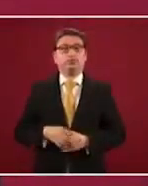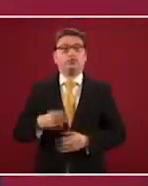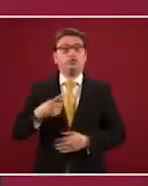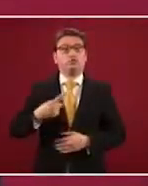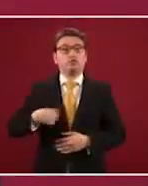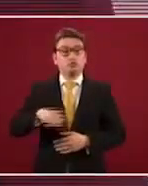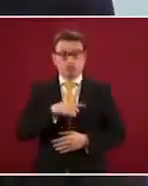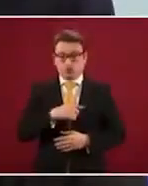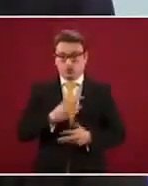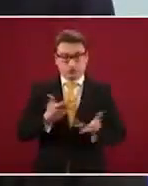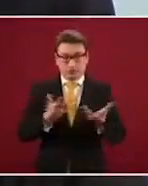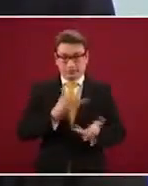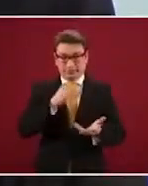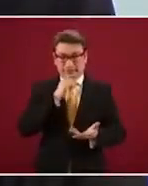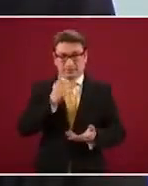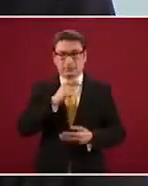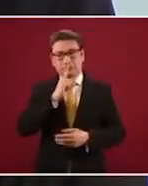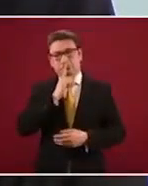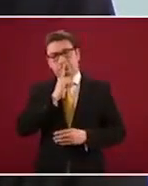hubiésemos actuado,